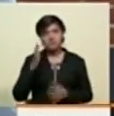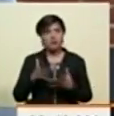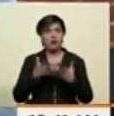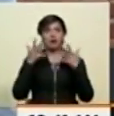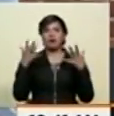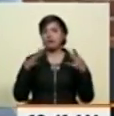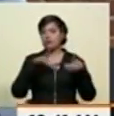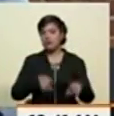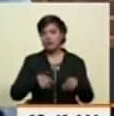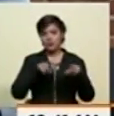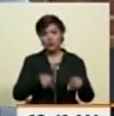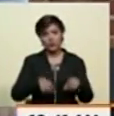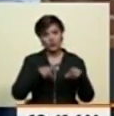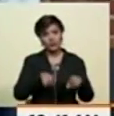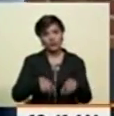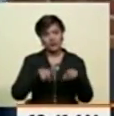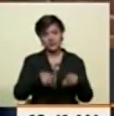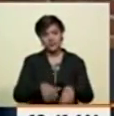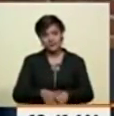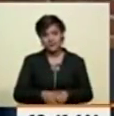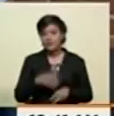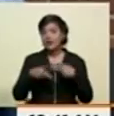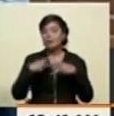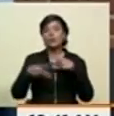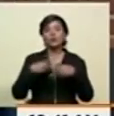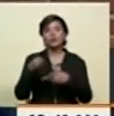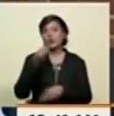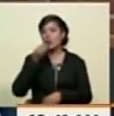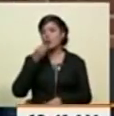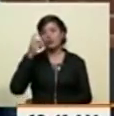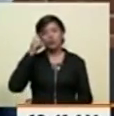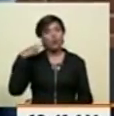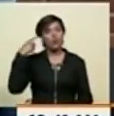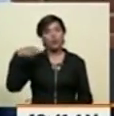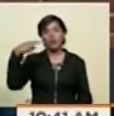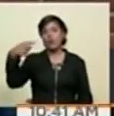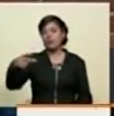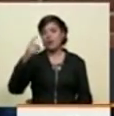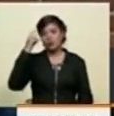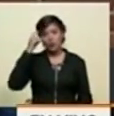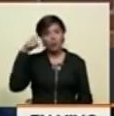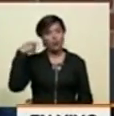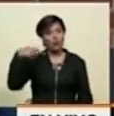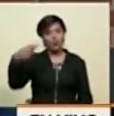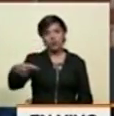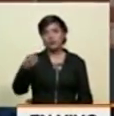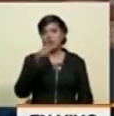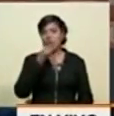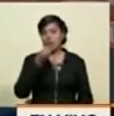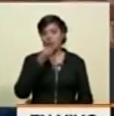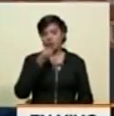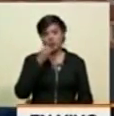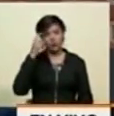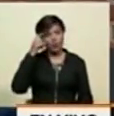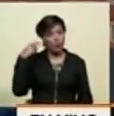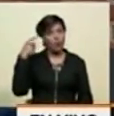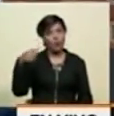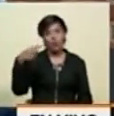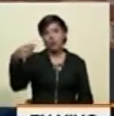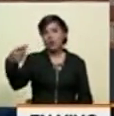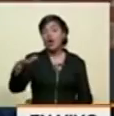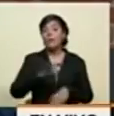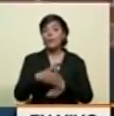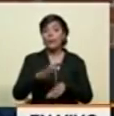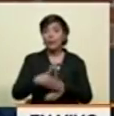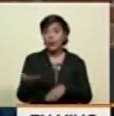de la agricultura, que produce alimento todos los días, porque todos los días las